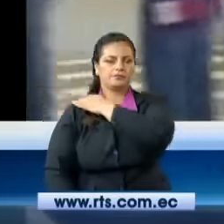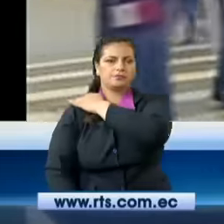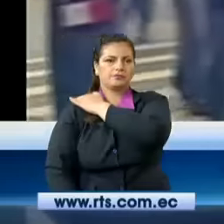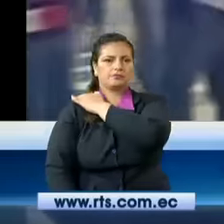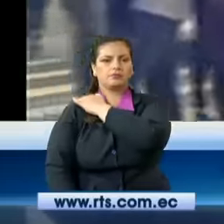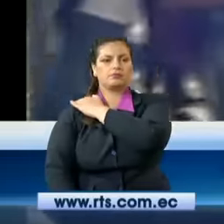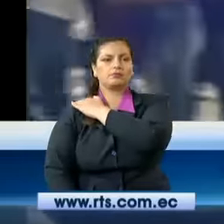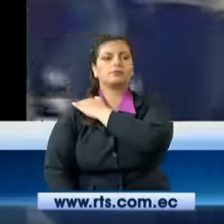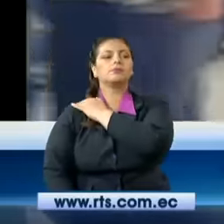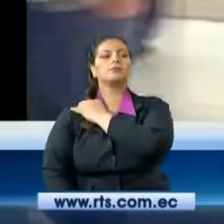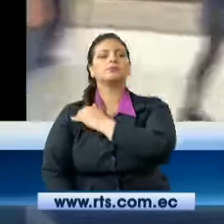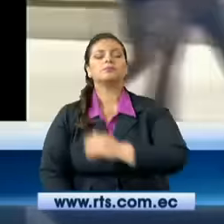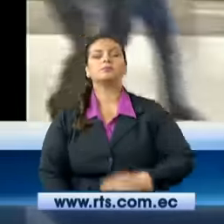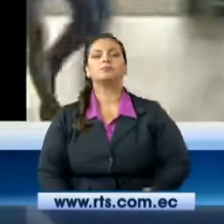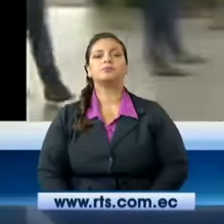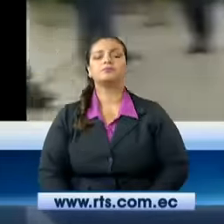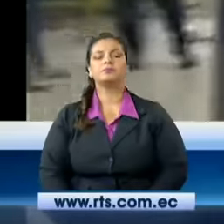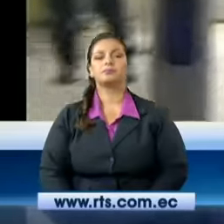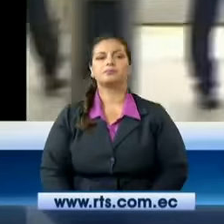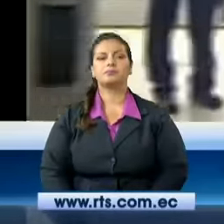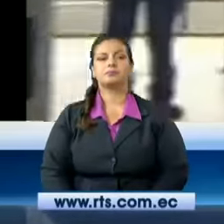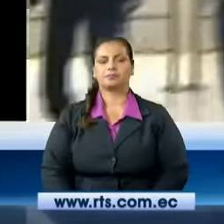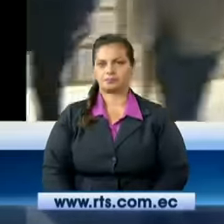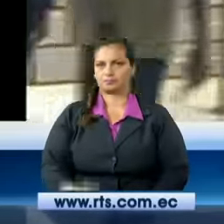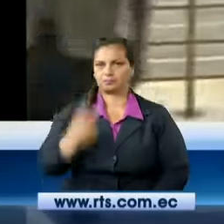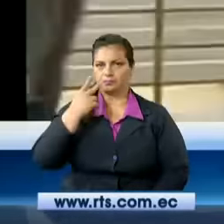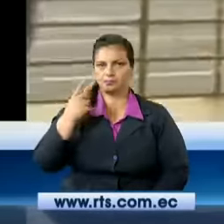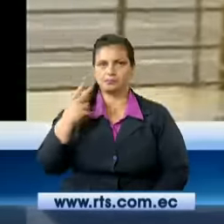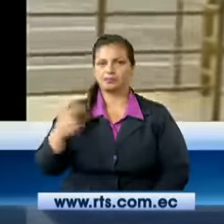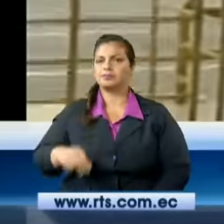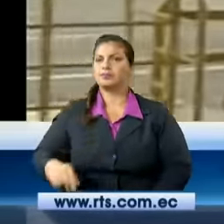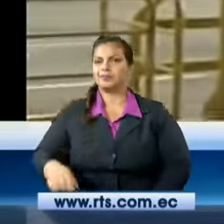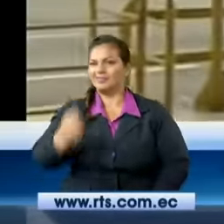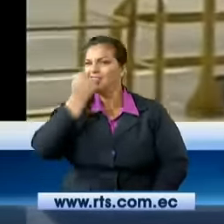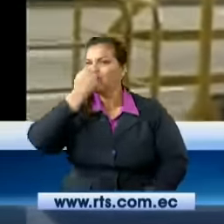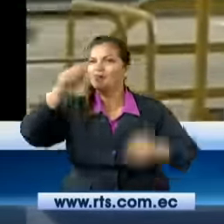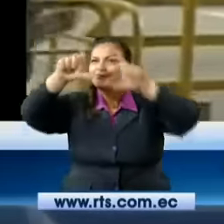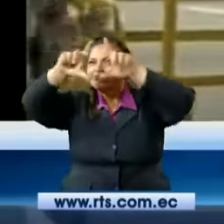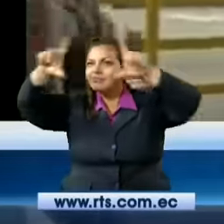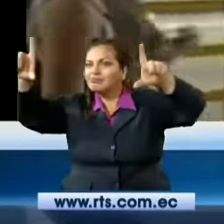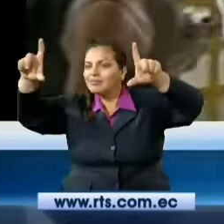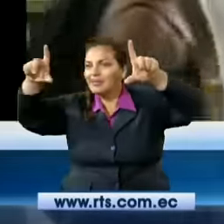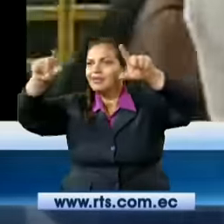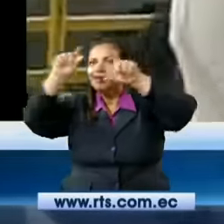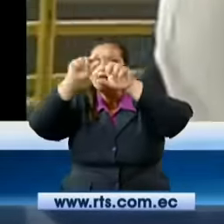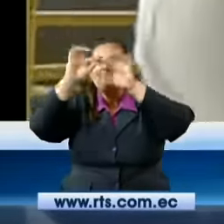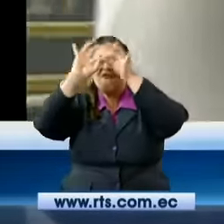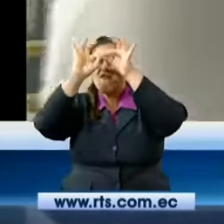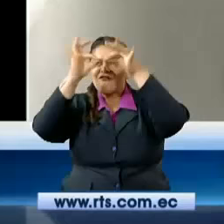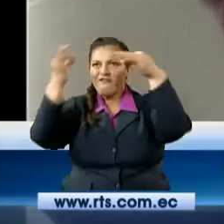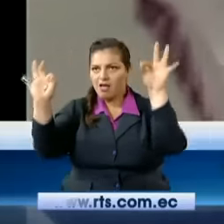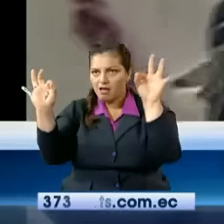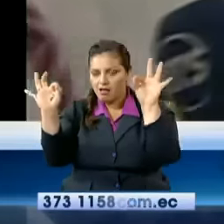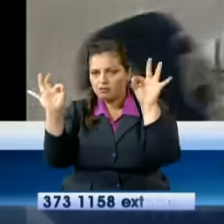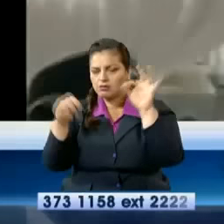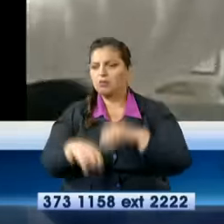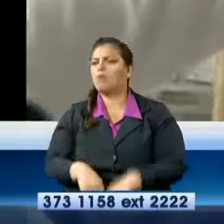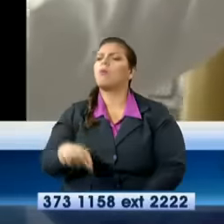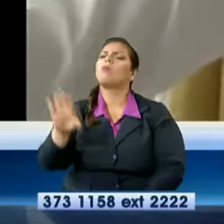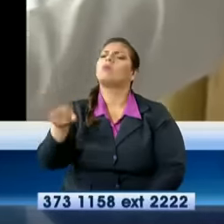frase que creo que llega muchísimo, y quiero remitirla. ¿Y si fuera tu hija, tu sobrina,